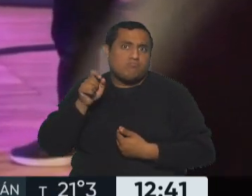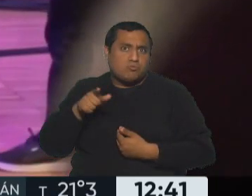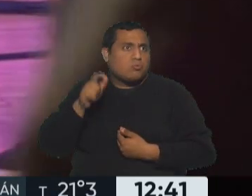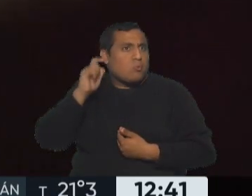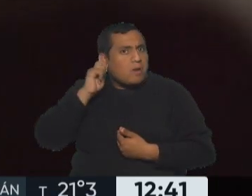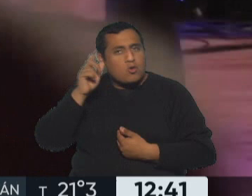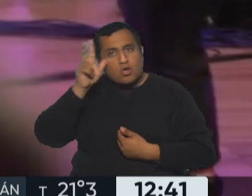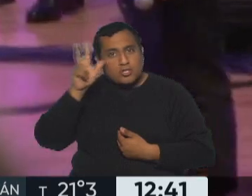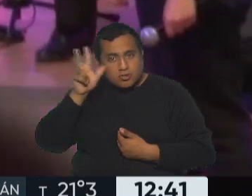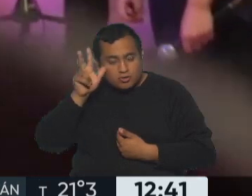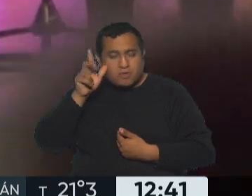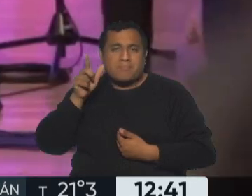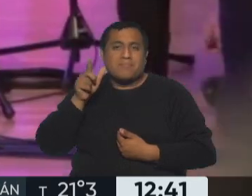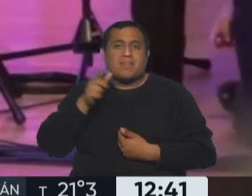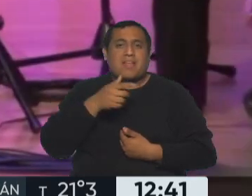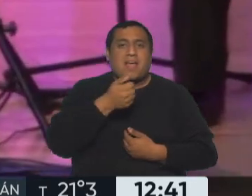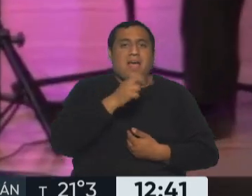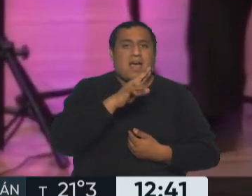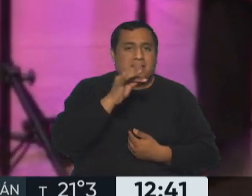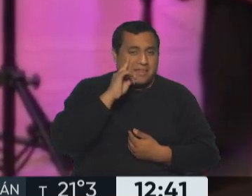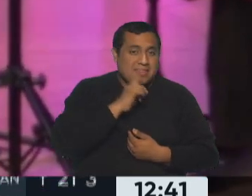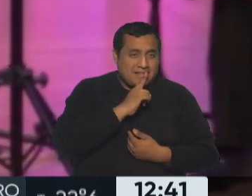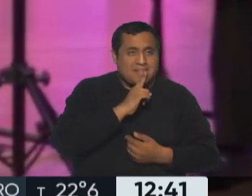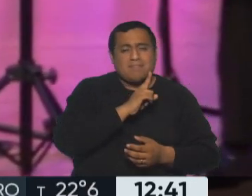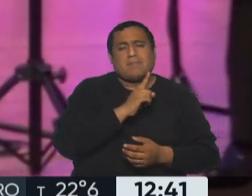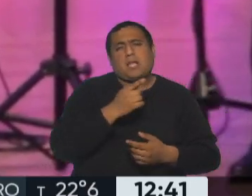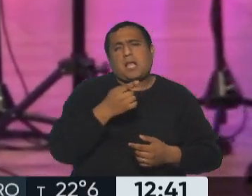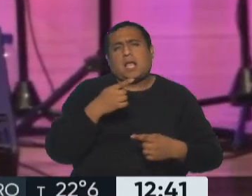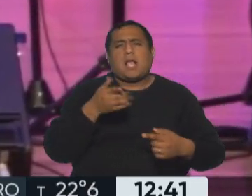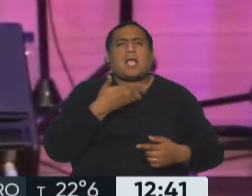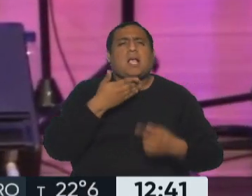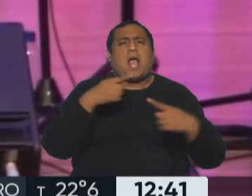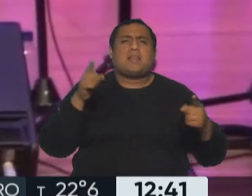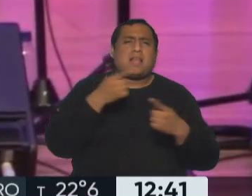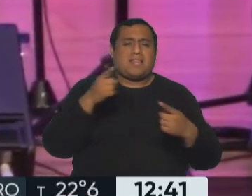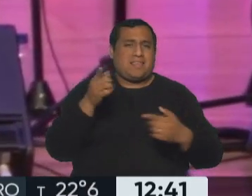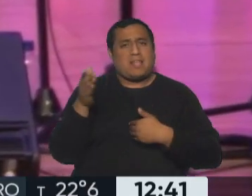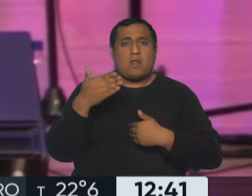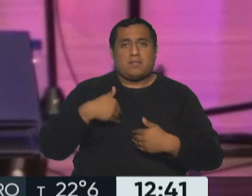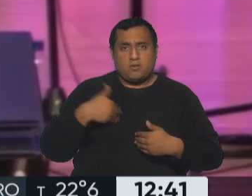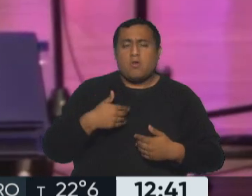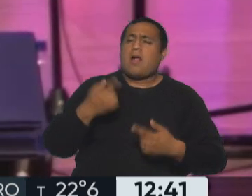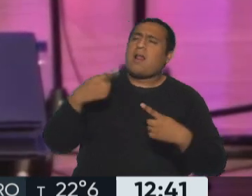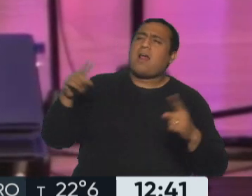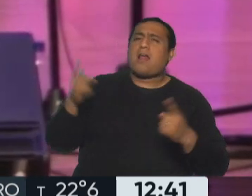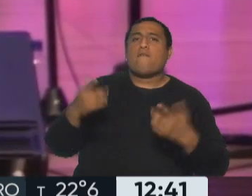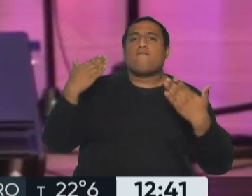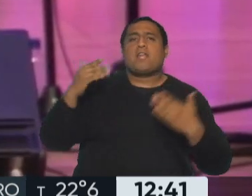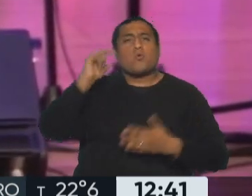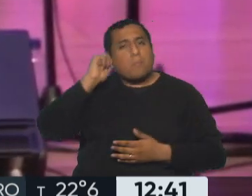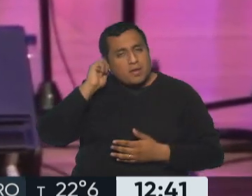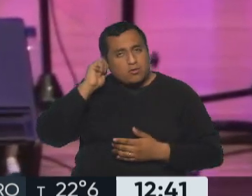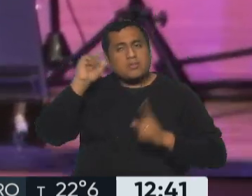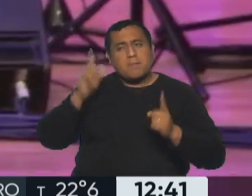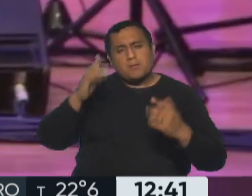88 y estuvo ariel ardit uno de los más importantes cantantes de tango argentinos cantándole el feliz cumpleaños y en su honor